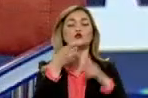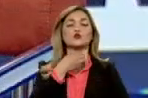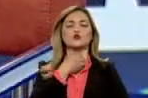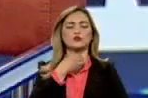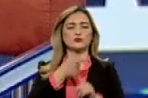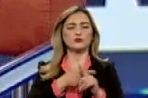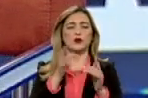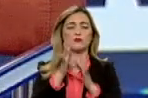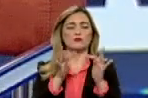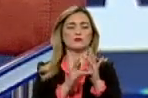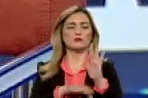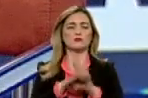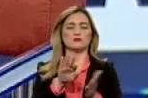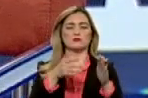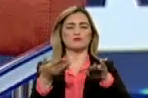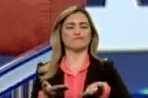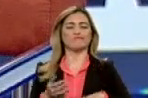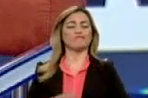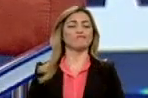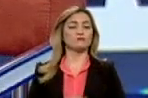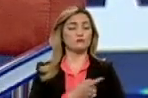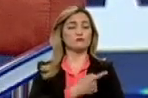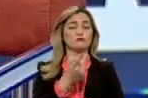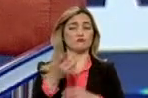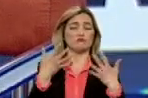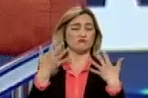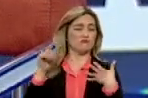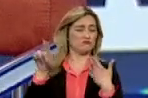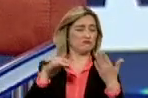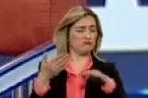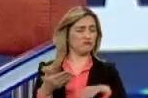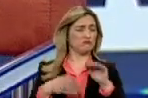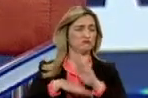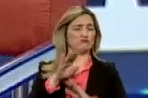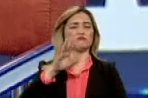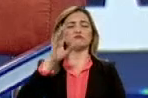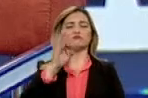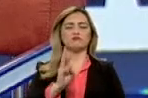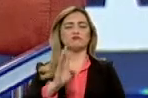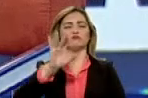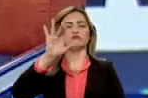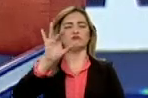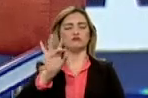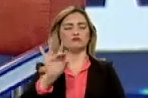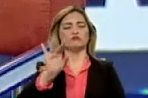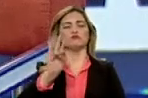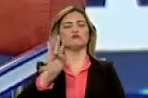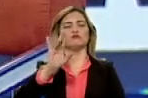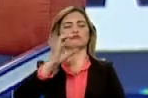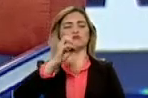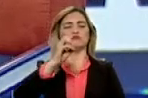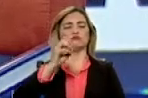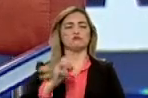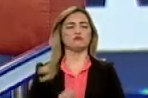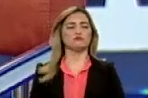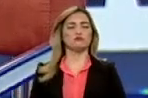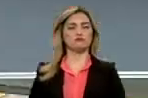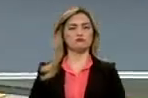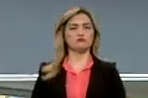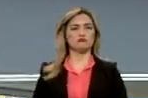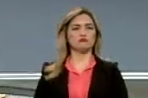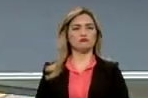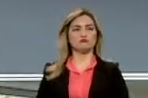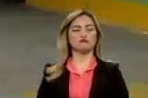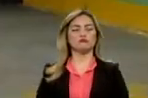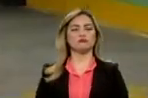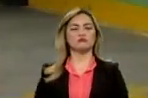El mes con mayor mortalidad, cuando solo en un día en Guayaquil se registraron más de 670 decesos. Eran